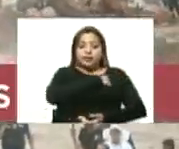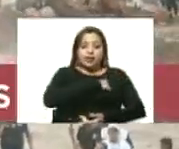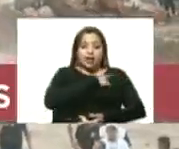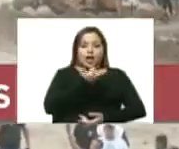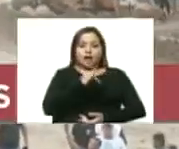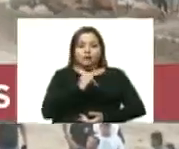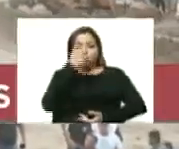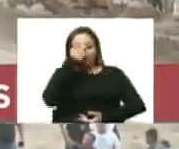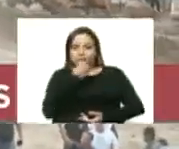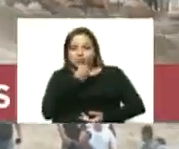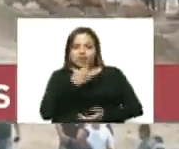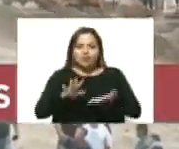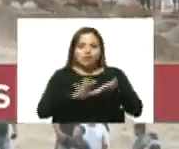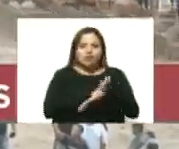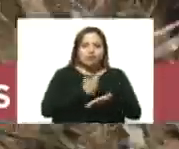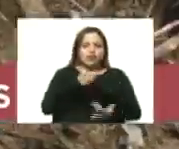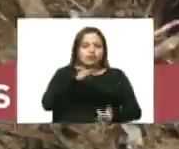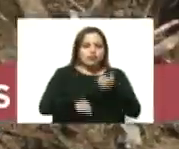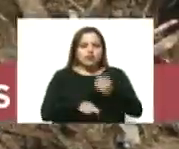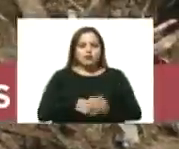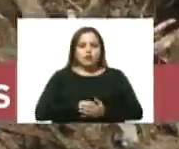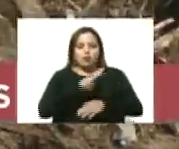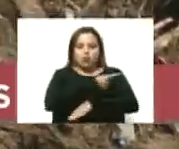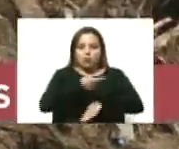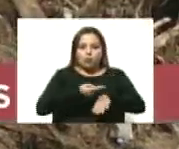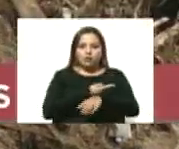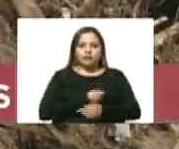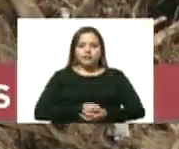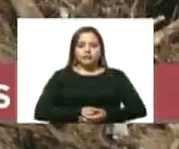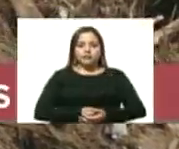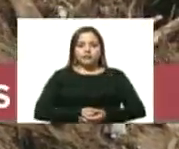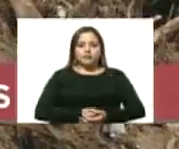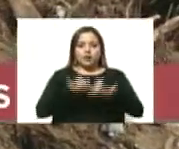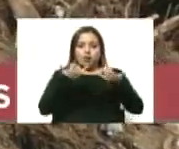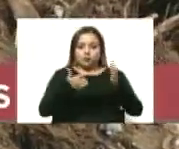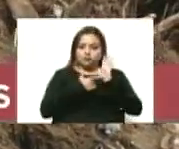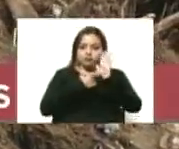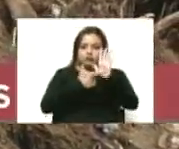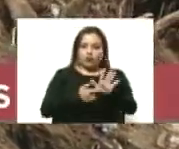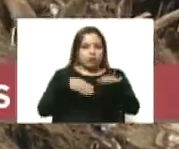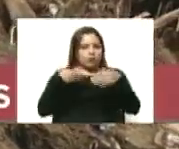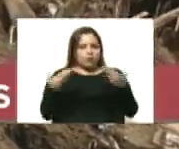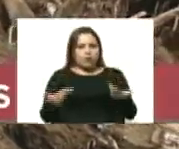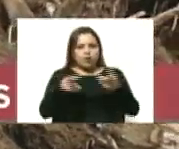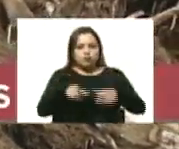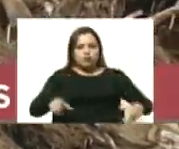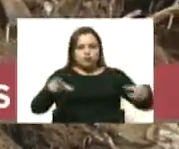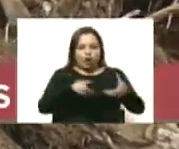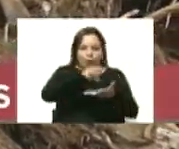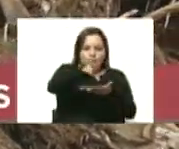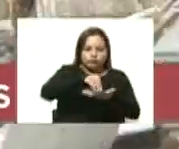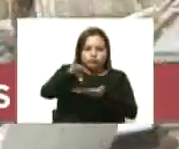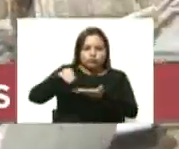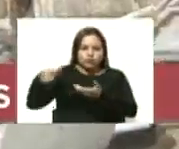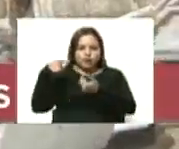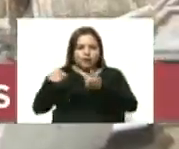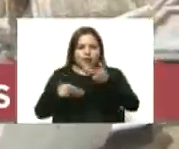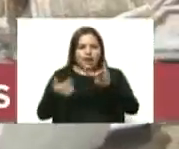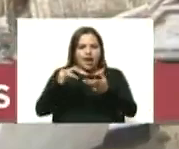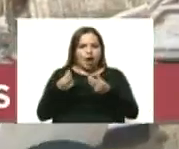enlutado a lo largo de las últimas horas. Vamos nosotros a ver cuáles son los centros de acopio que en este momento están activos acá en la